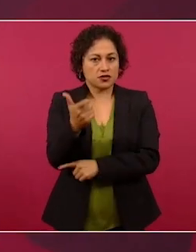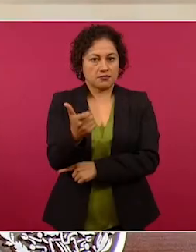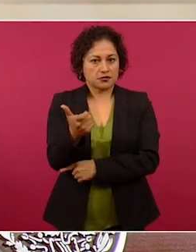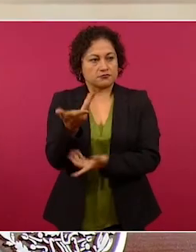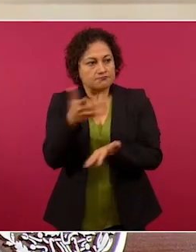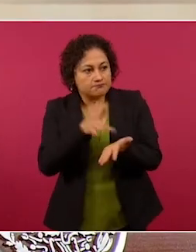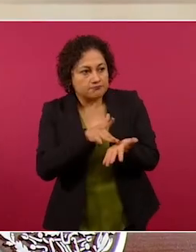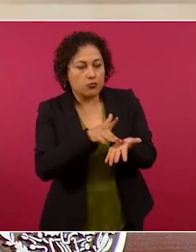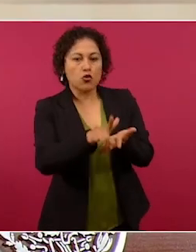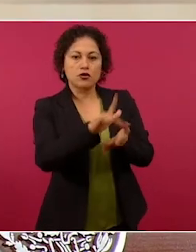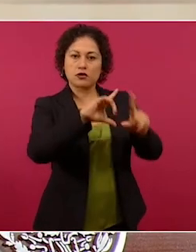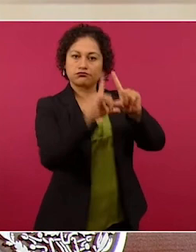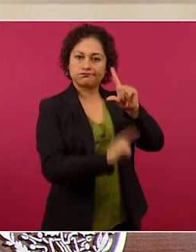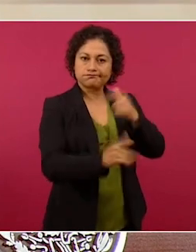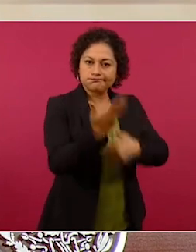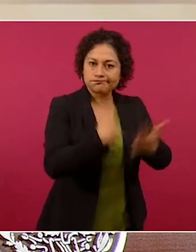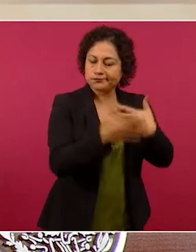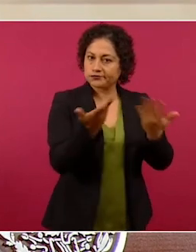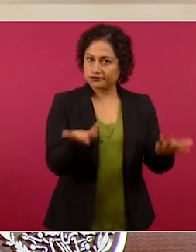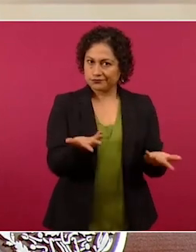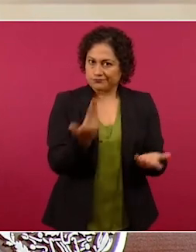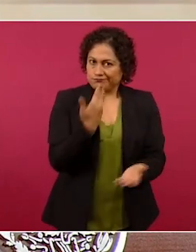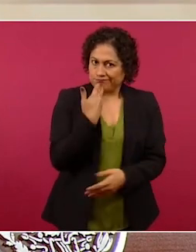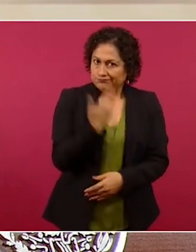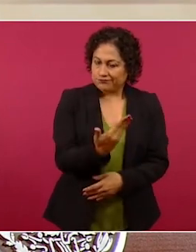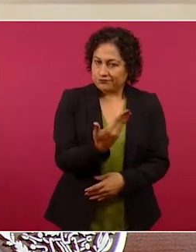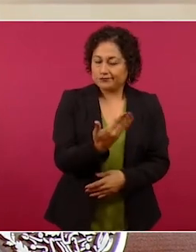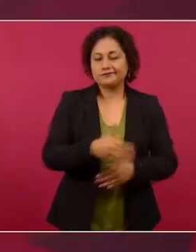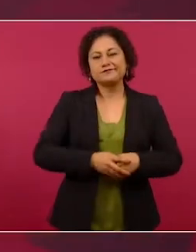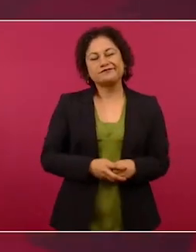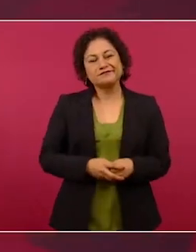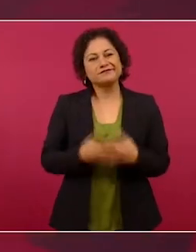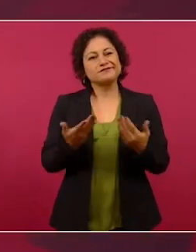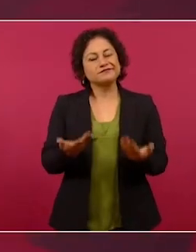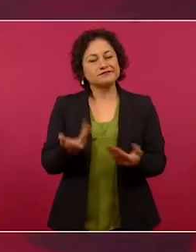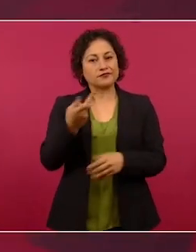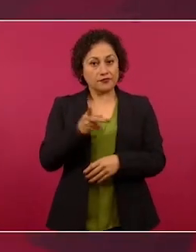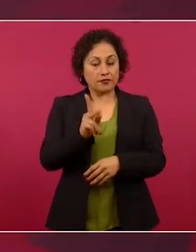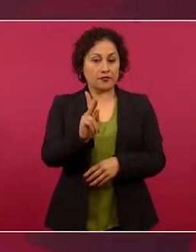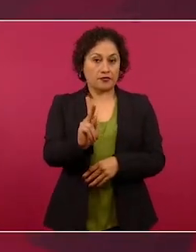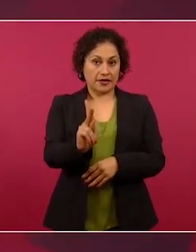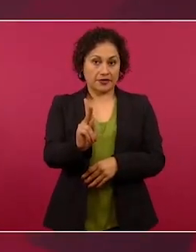país. Pero esto es de manera